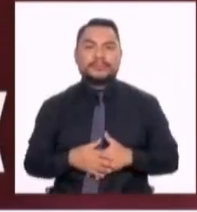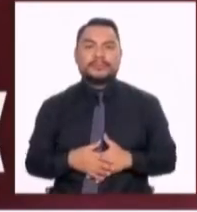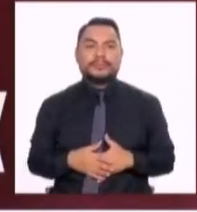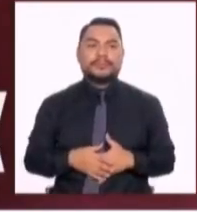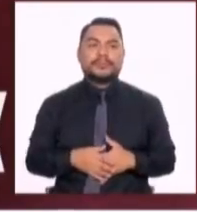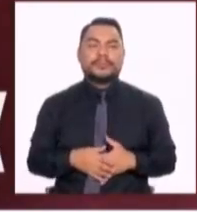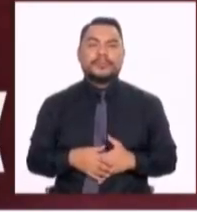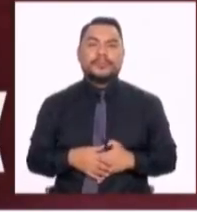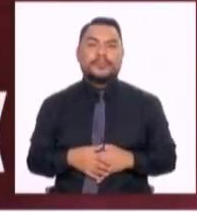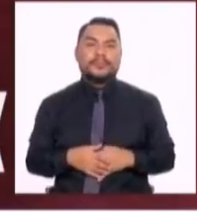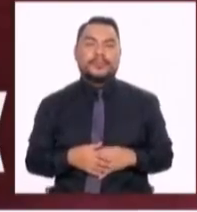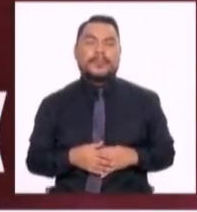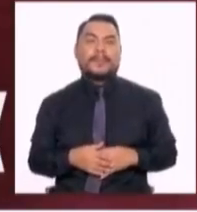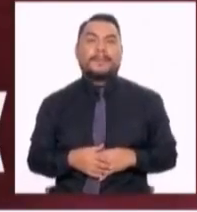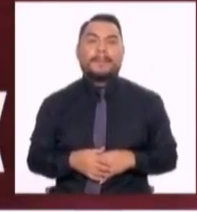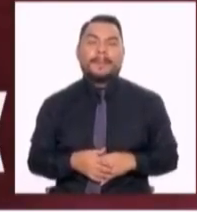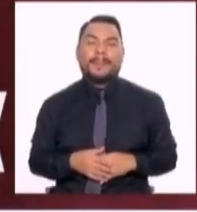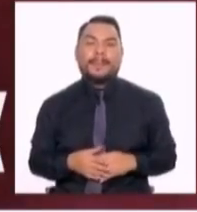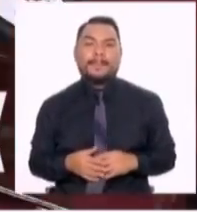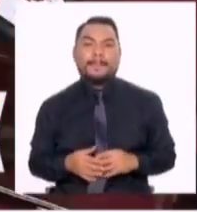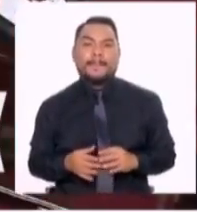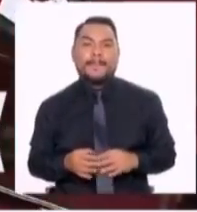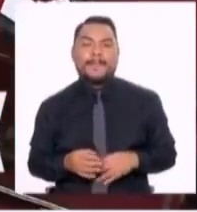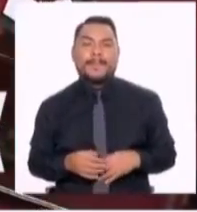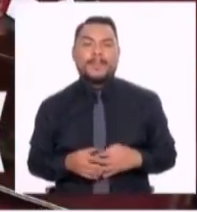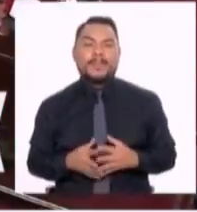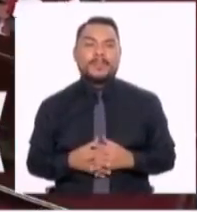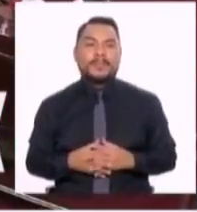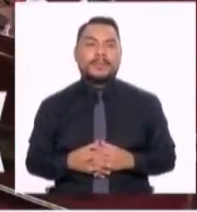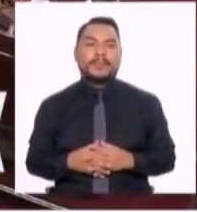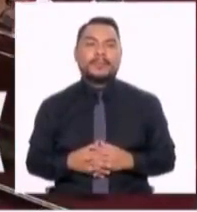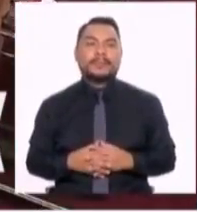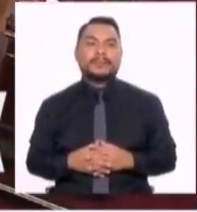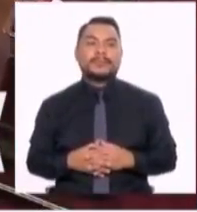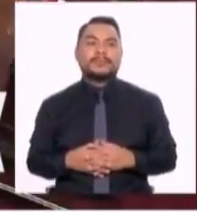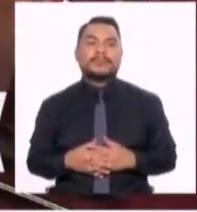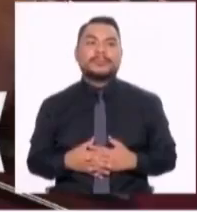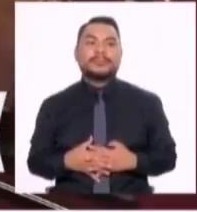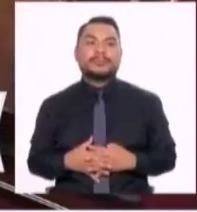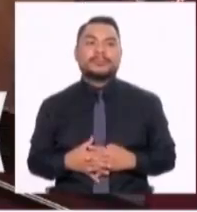discurso presidencial hoy de la señora Dina Boluarte. En conclusión, presidente del FEDEL.